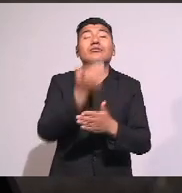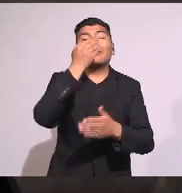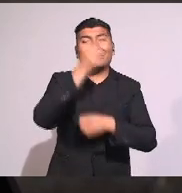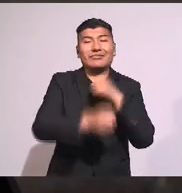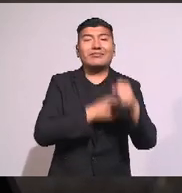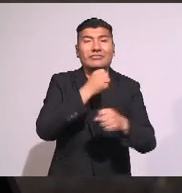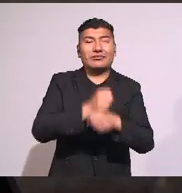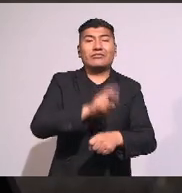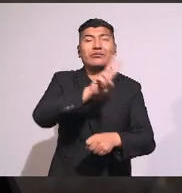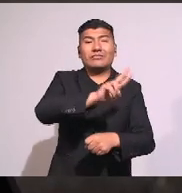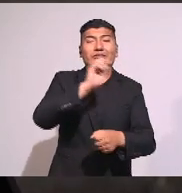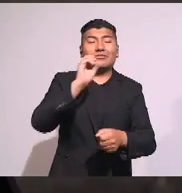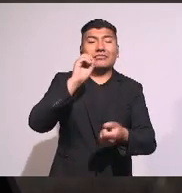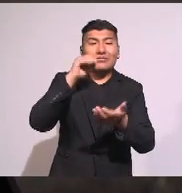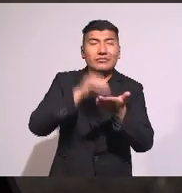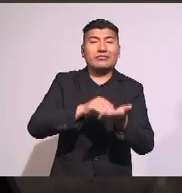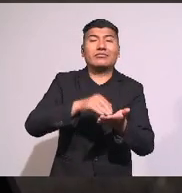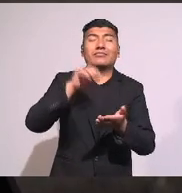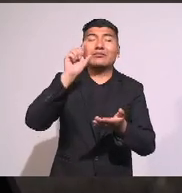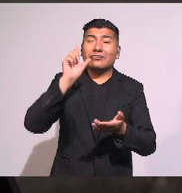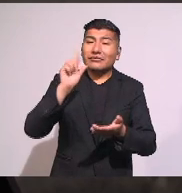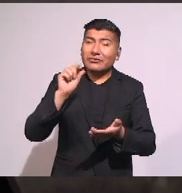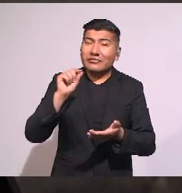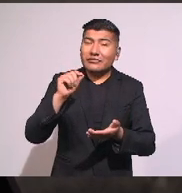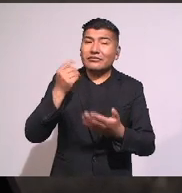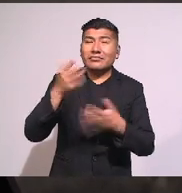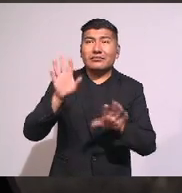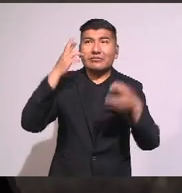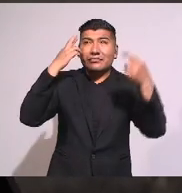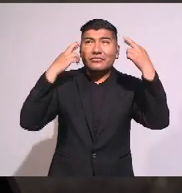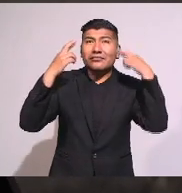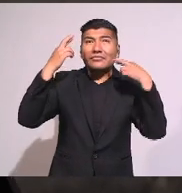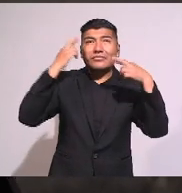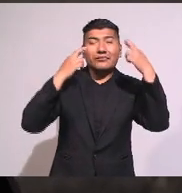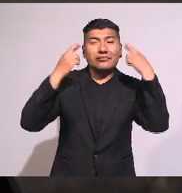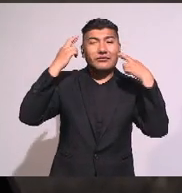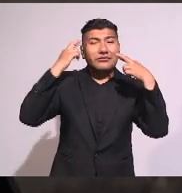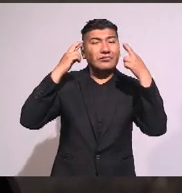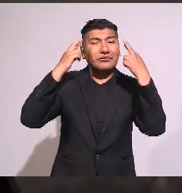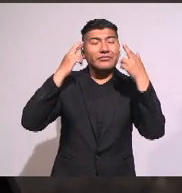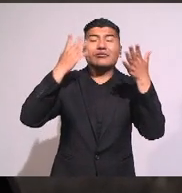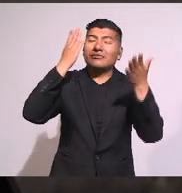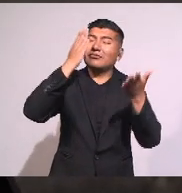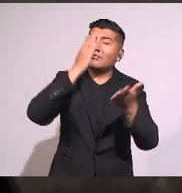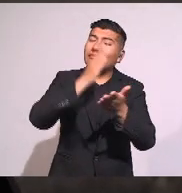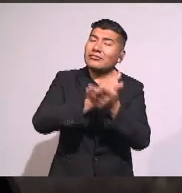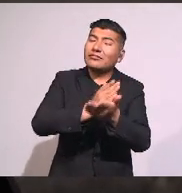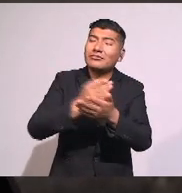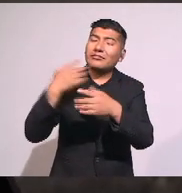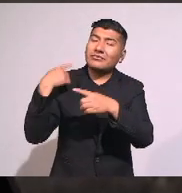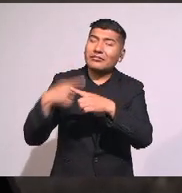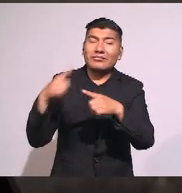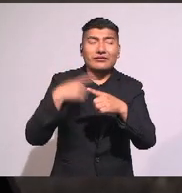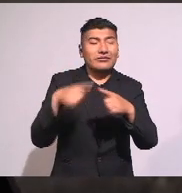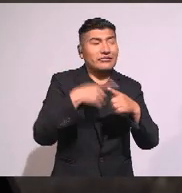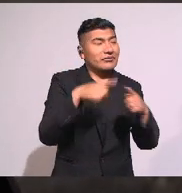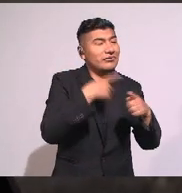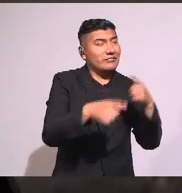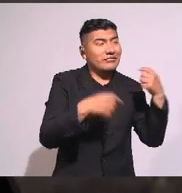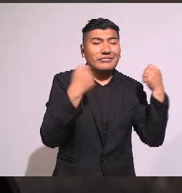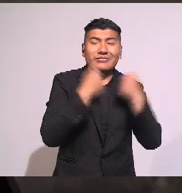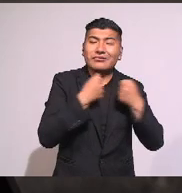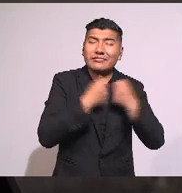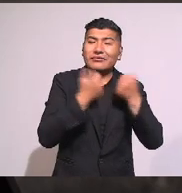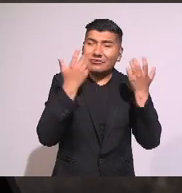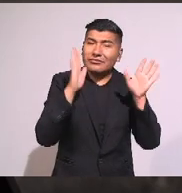estamos empezando, como decíamos en la reflexión, cesen toda clase de violencia, pero